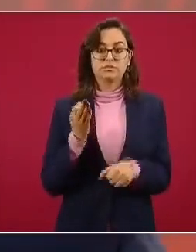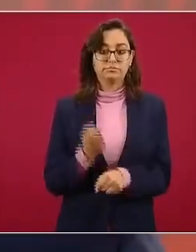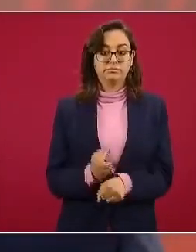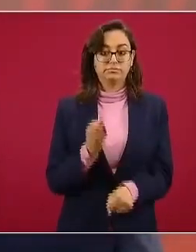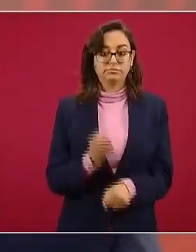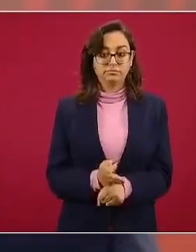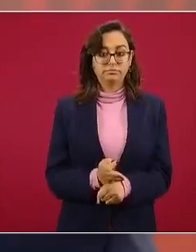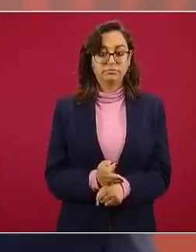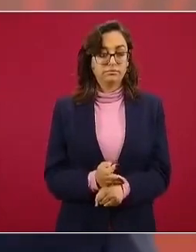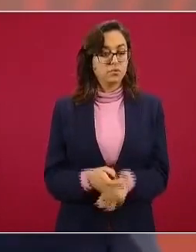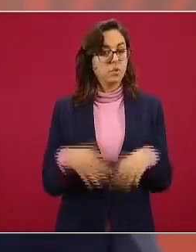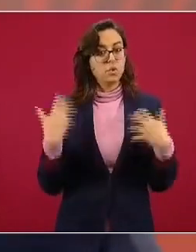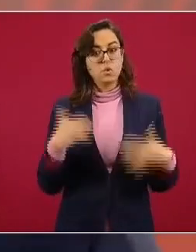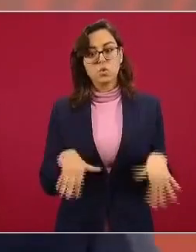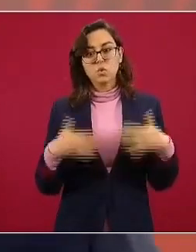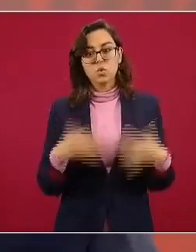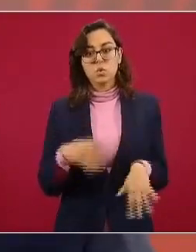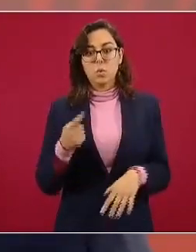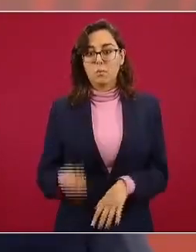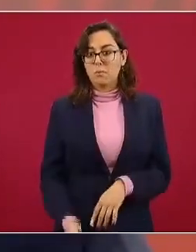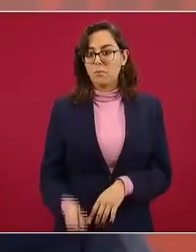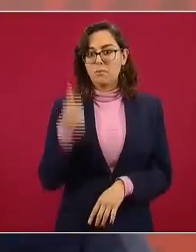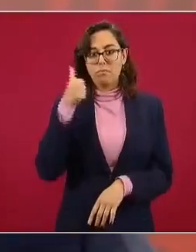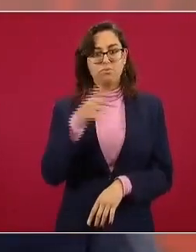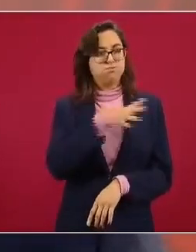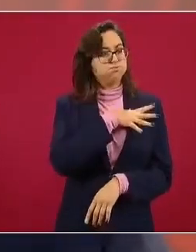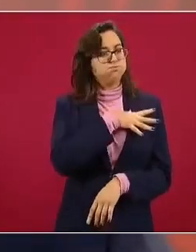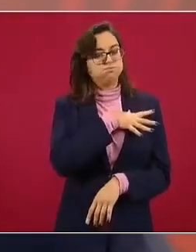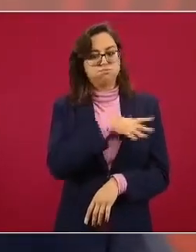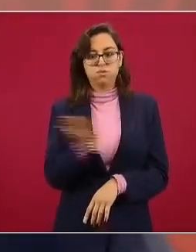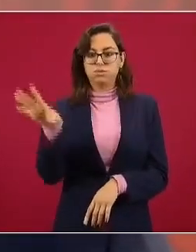tan excepcional e increíble,